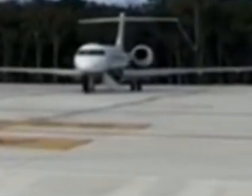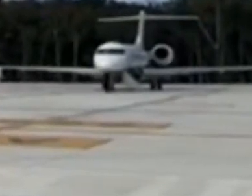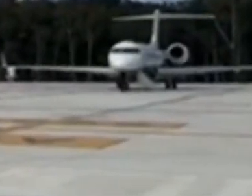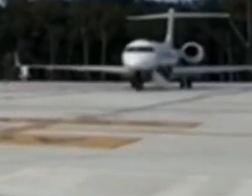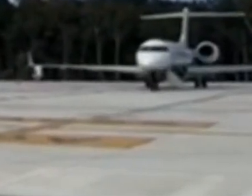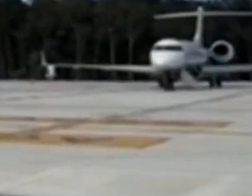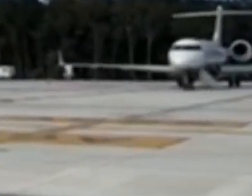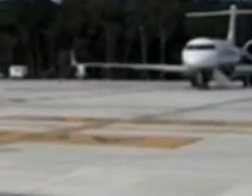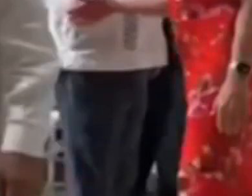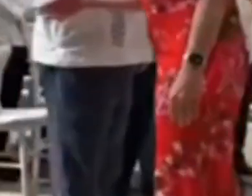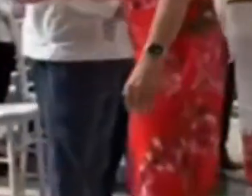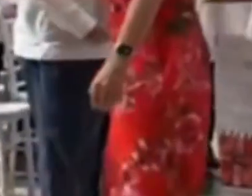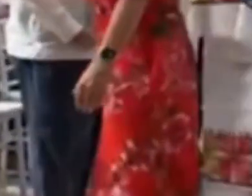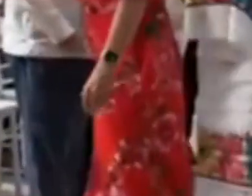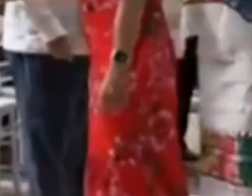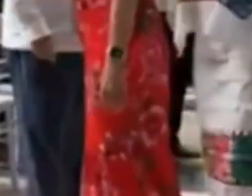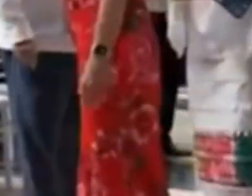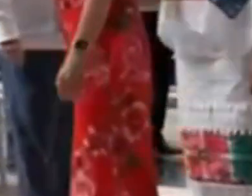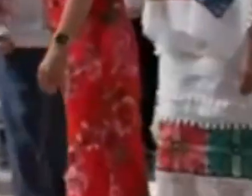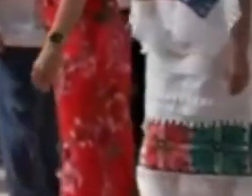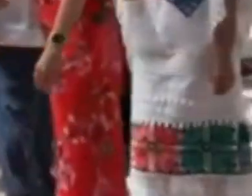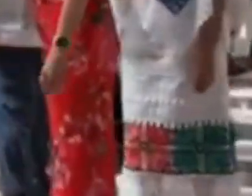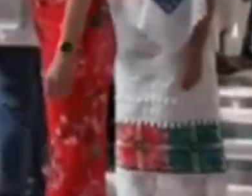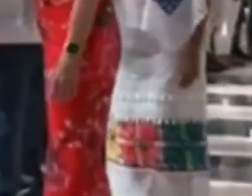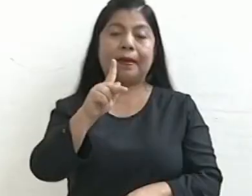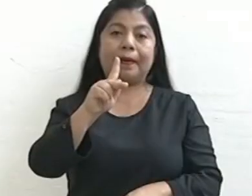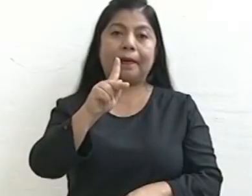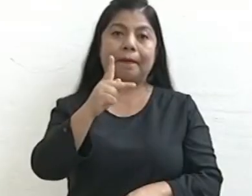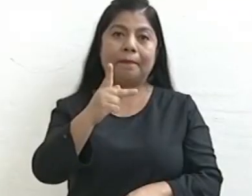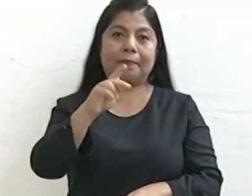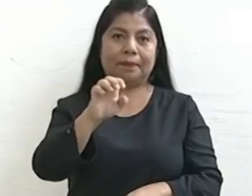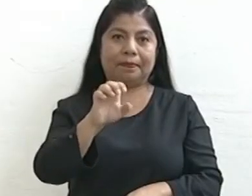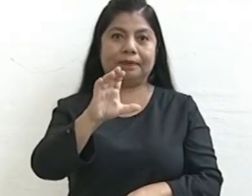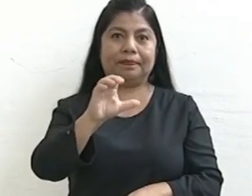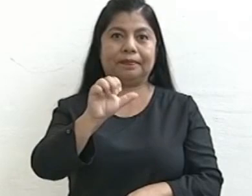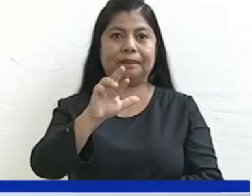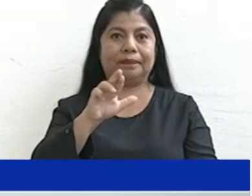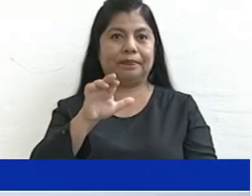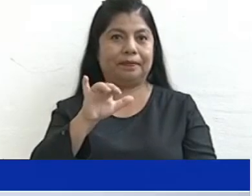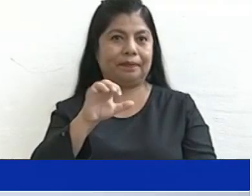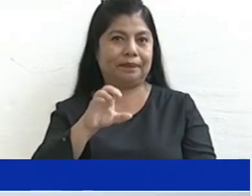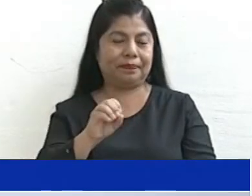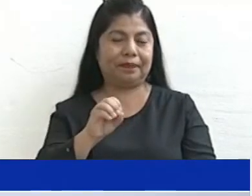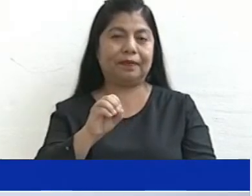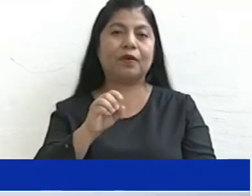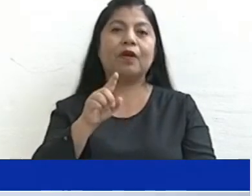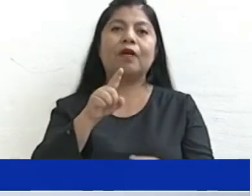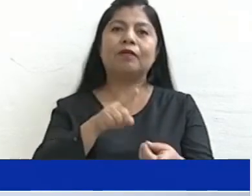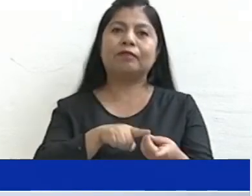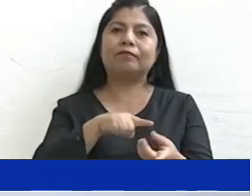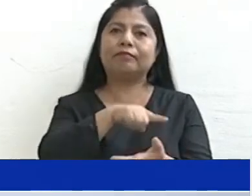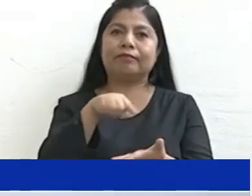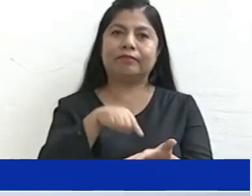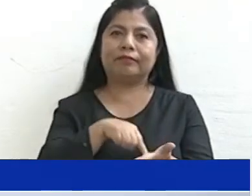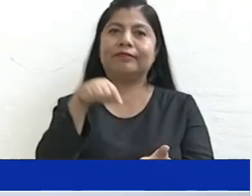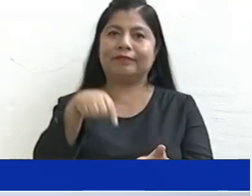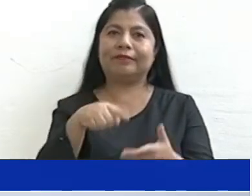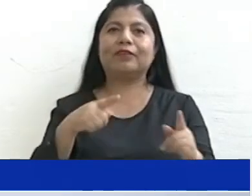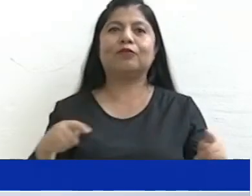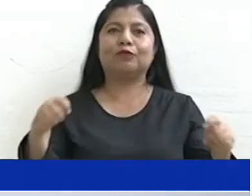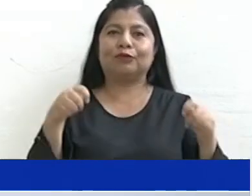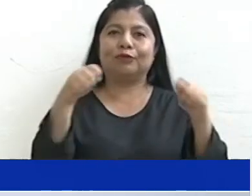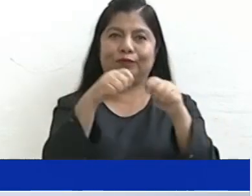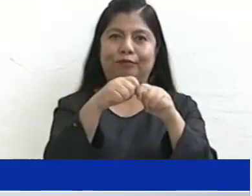de vuelos privados donde viajaron gobernadores y secretarios de Estado. En los 536 días de construcción, es decir, un año,